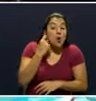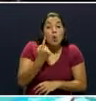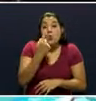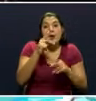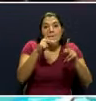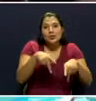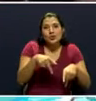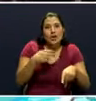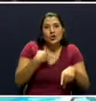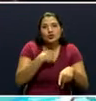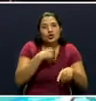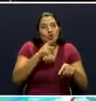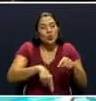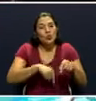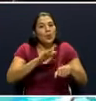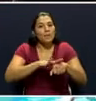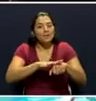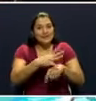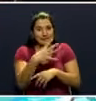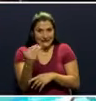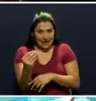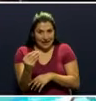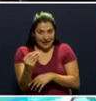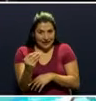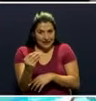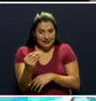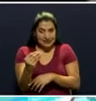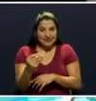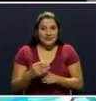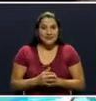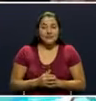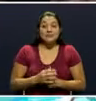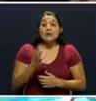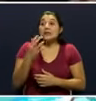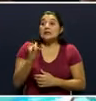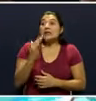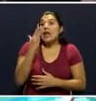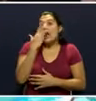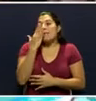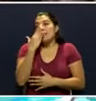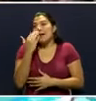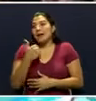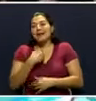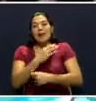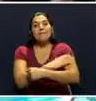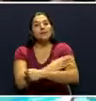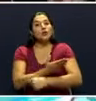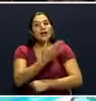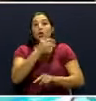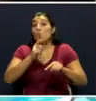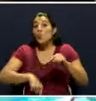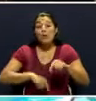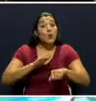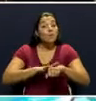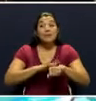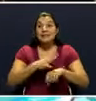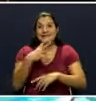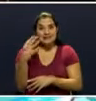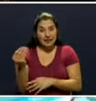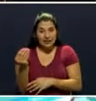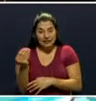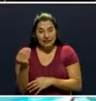abuelito no lo podemos dejar salir. Si es la mamá que tiene hipertensión, a ella no la podemos dejar salir.